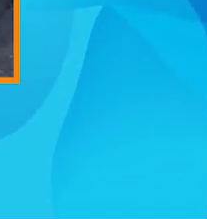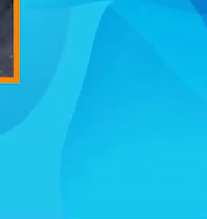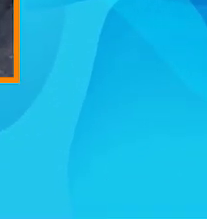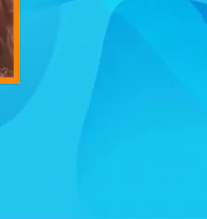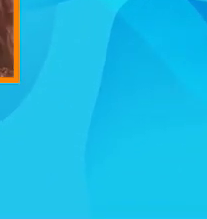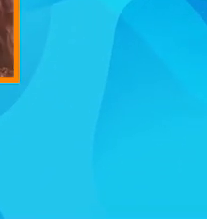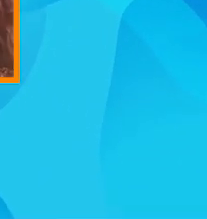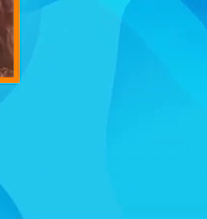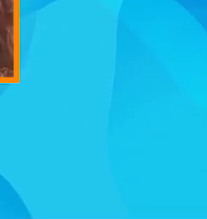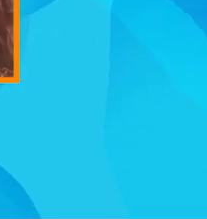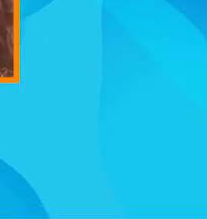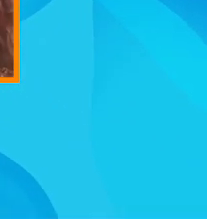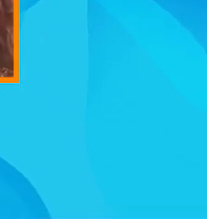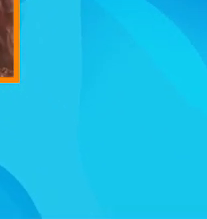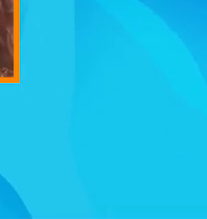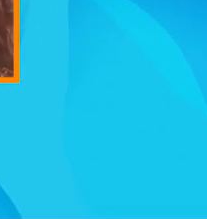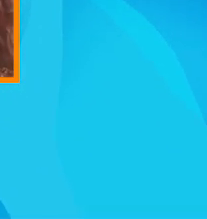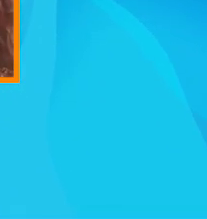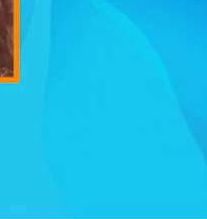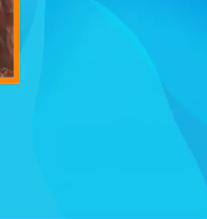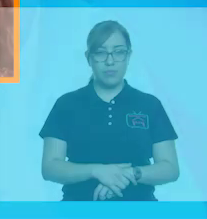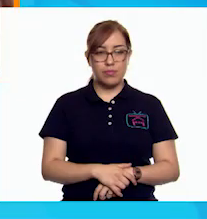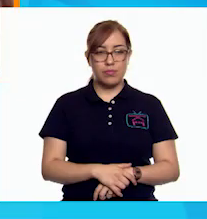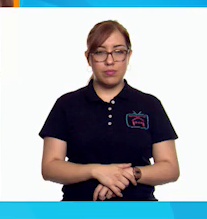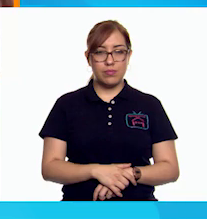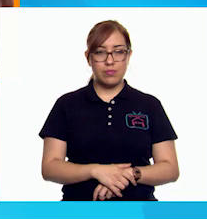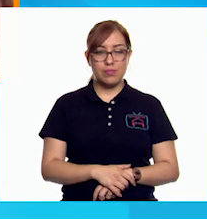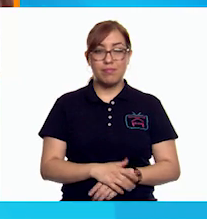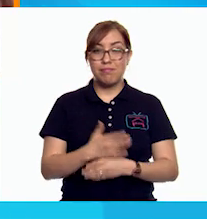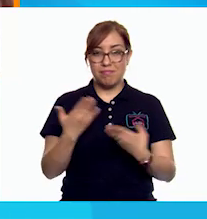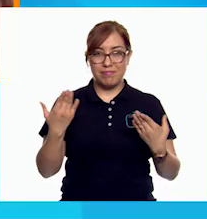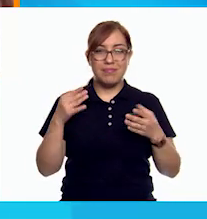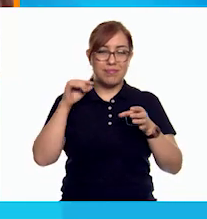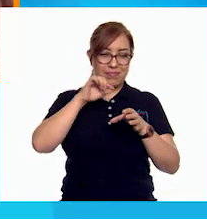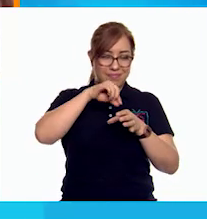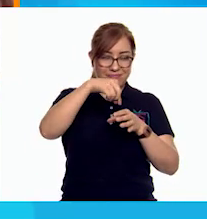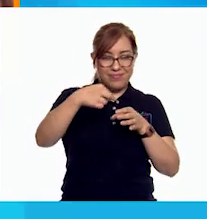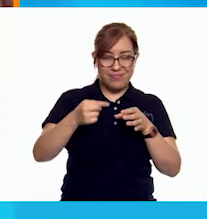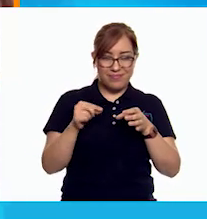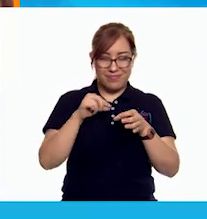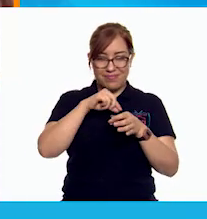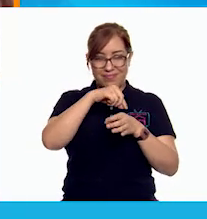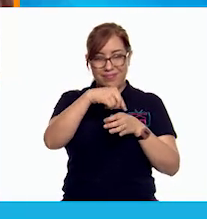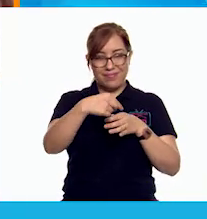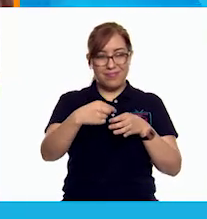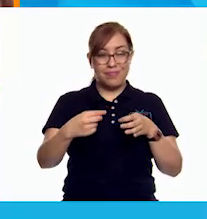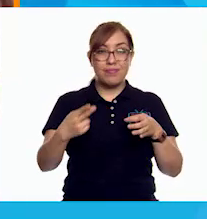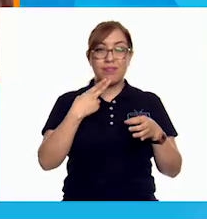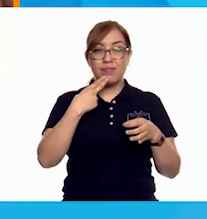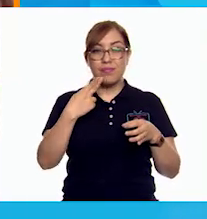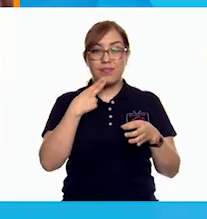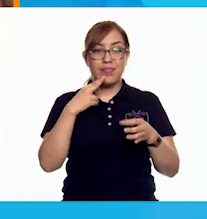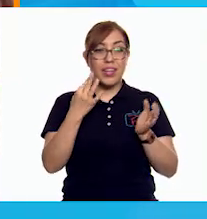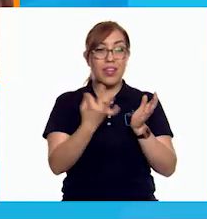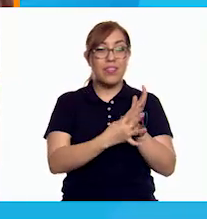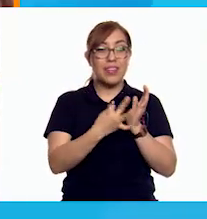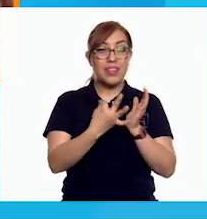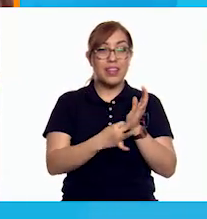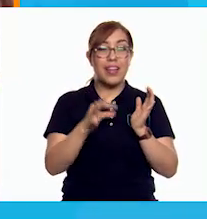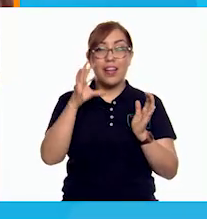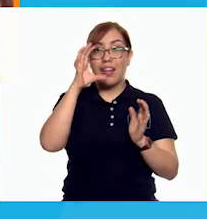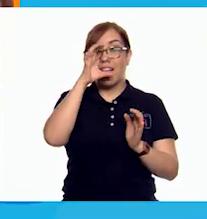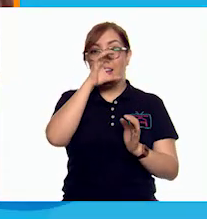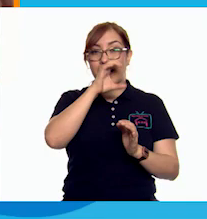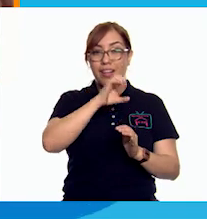humay. Ya vamos a hacer los hoyitos. Le hacemos unos hoyitos así por todo alrededor. Con un fierro caliente.